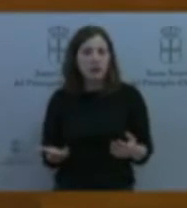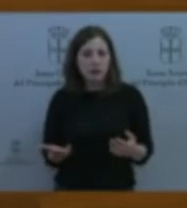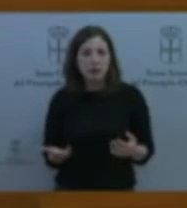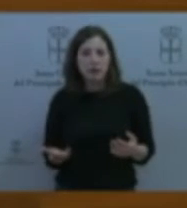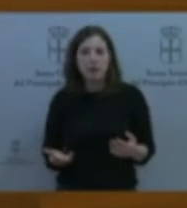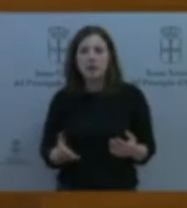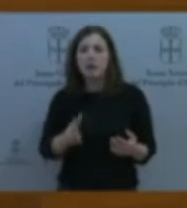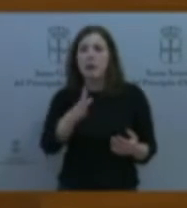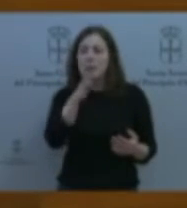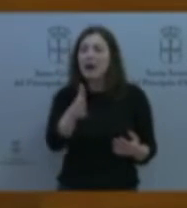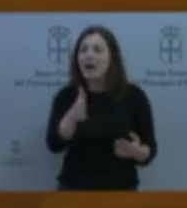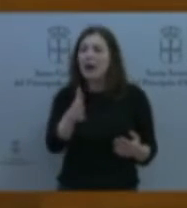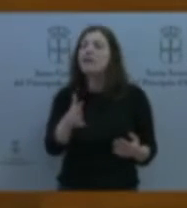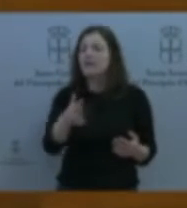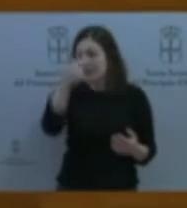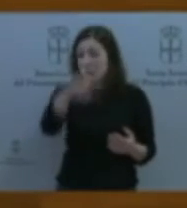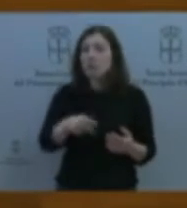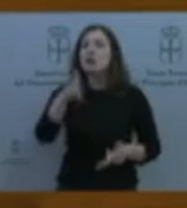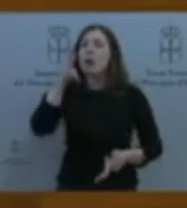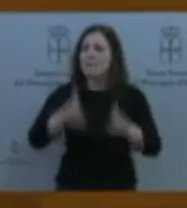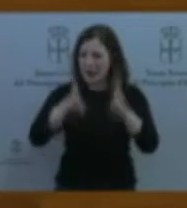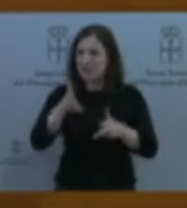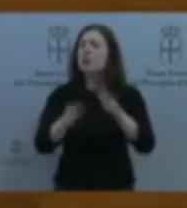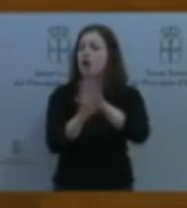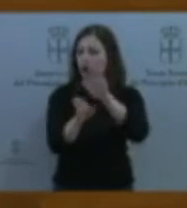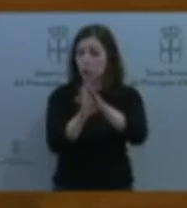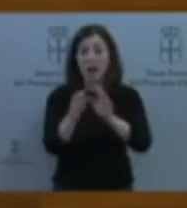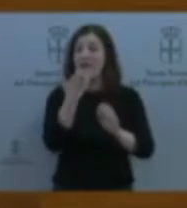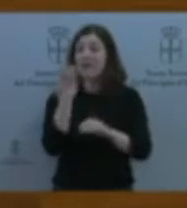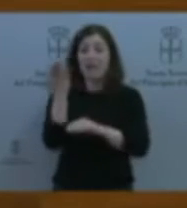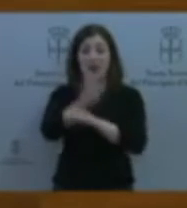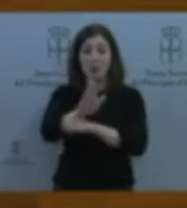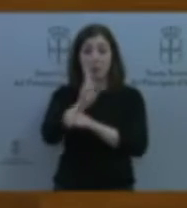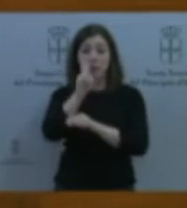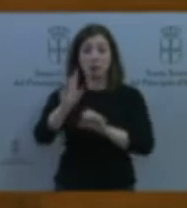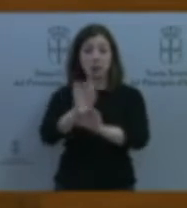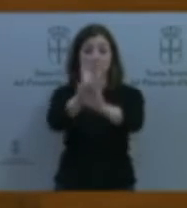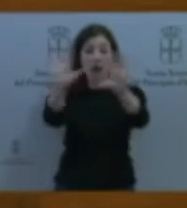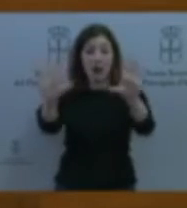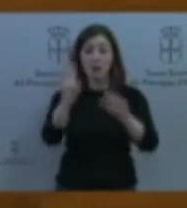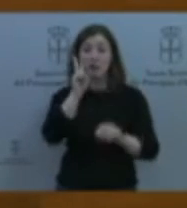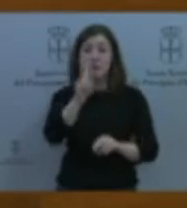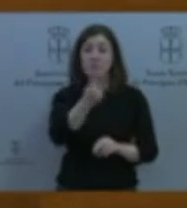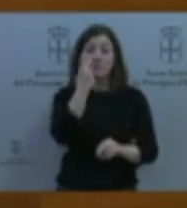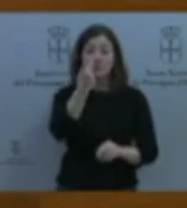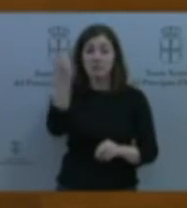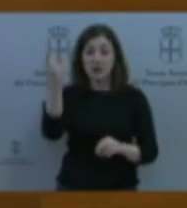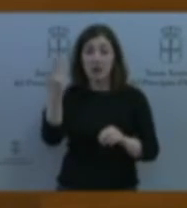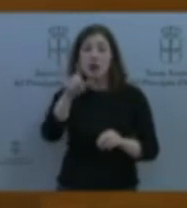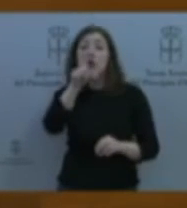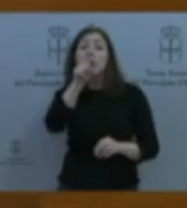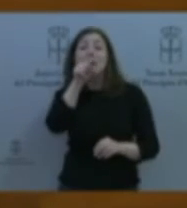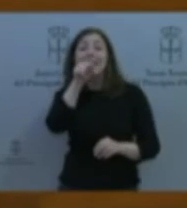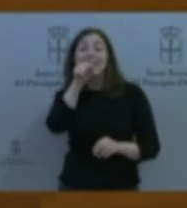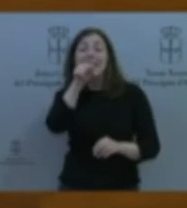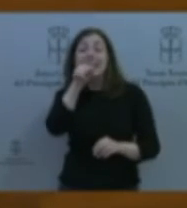Y les voy a poner un ejemplo muy gráfico, que se ve muy bien. Este es un tuit de un diputado de esta Cámara y dice lo siguiente: si